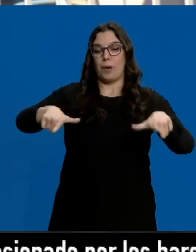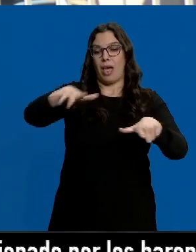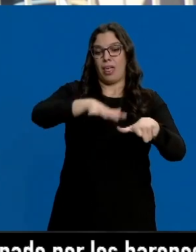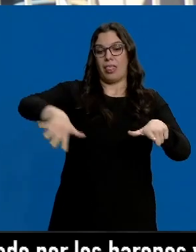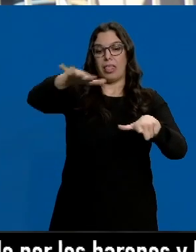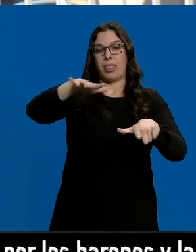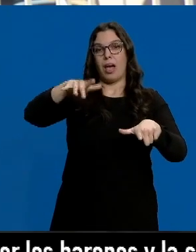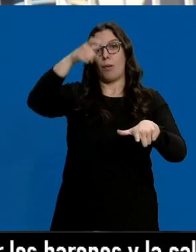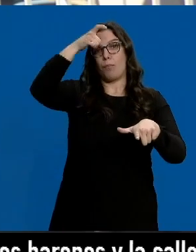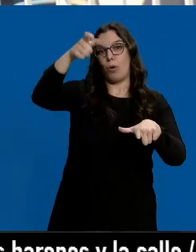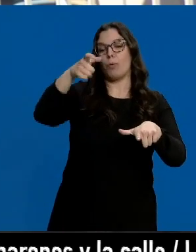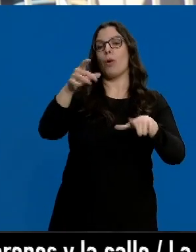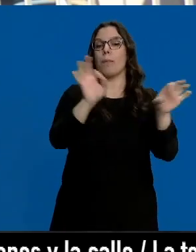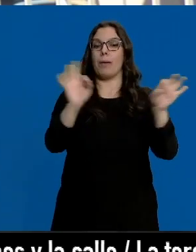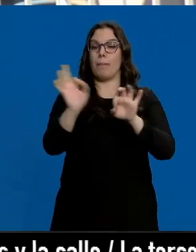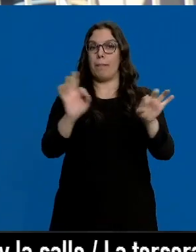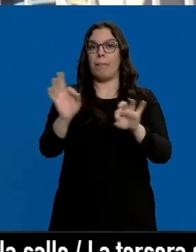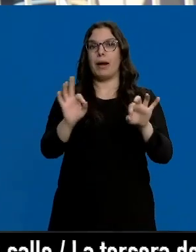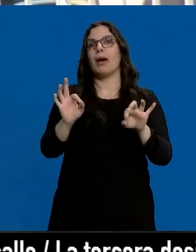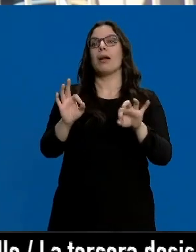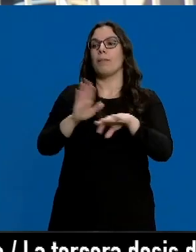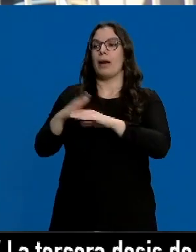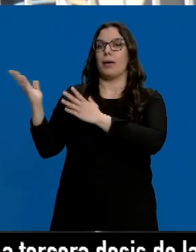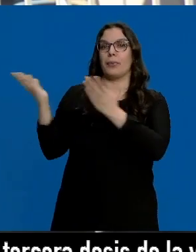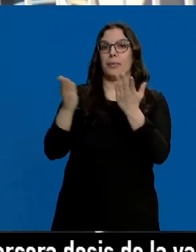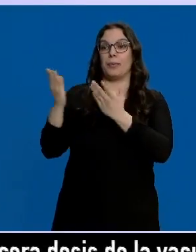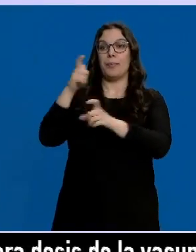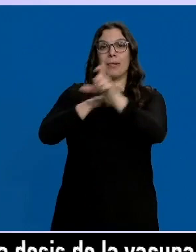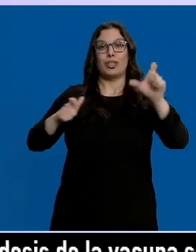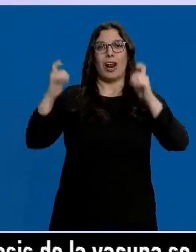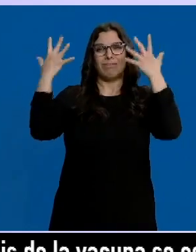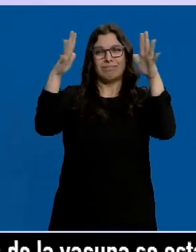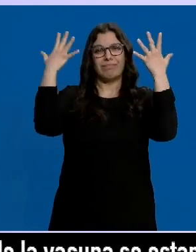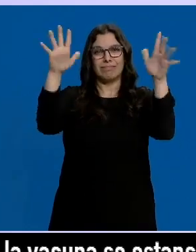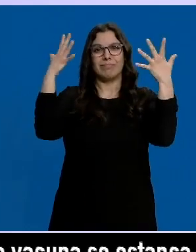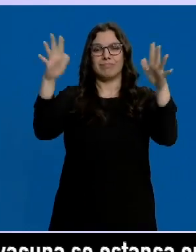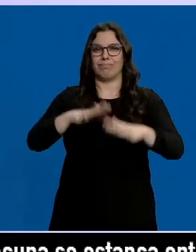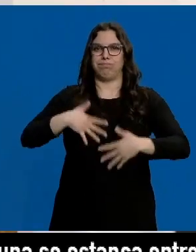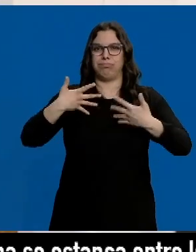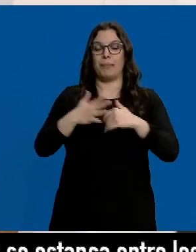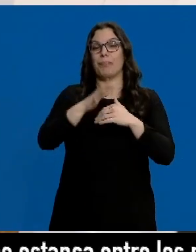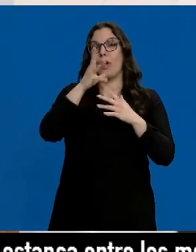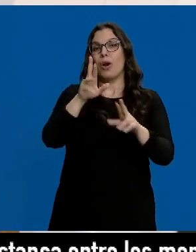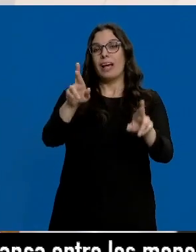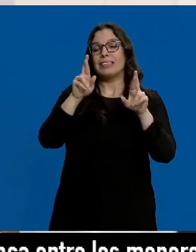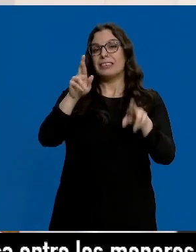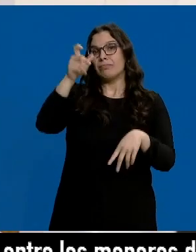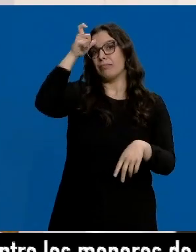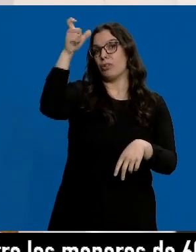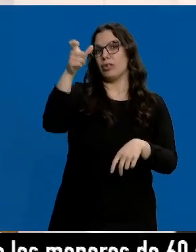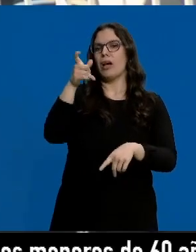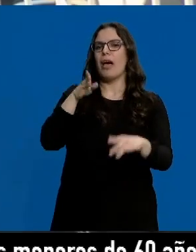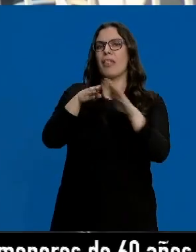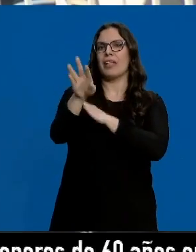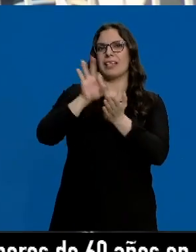pueblo llegar y cuando estábamos montando para recibir a los pacientes, los aplausos de la gente. Ahora espera que los pueblos sigan teniendo un fácil acceso a